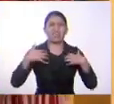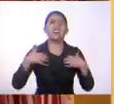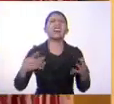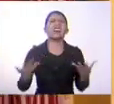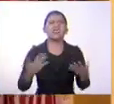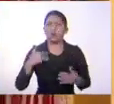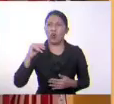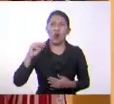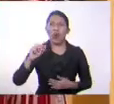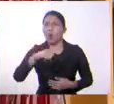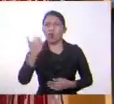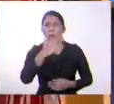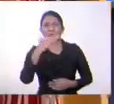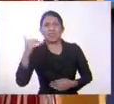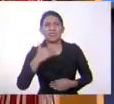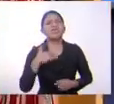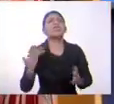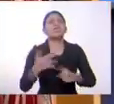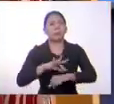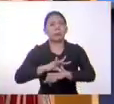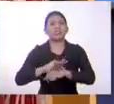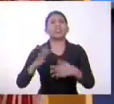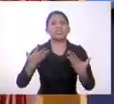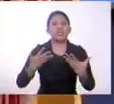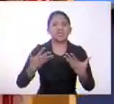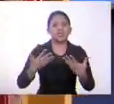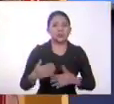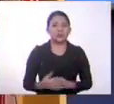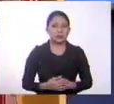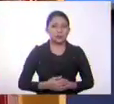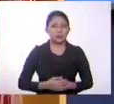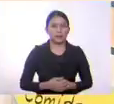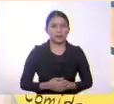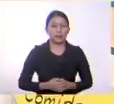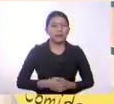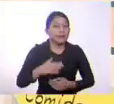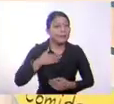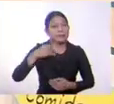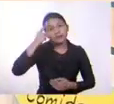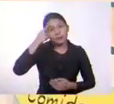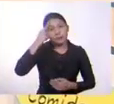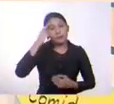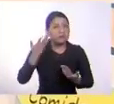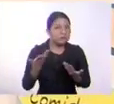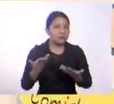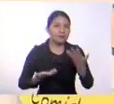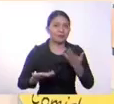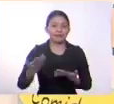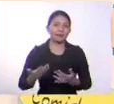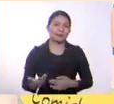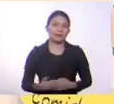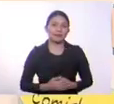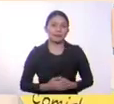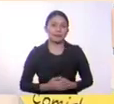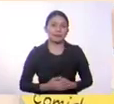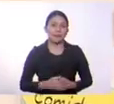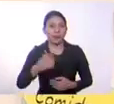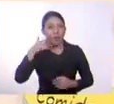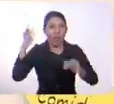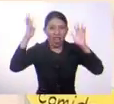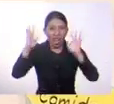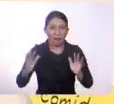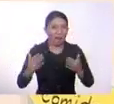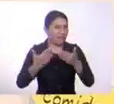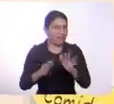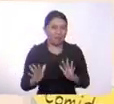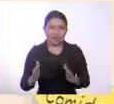lo que ellos experimentan a su llegada a estos países? Pues yo creo que seguramente el clima puede cambiar